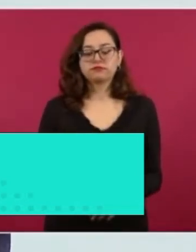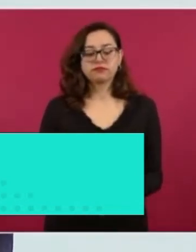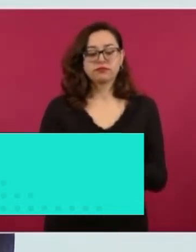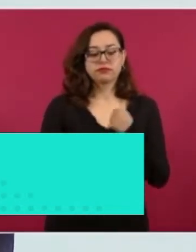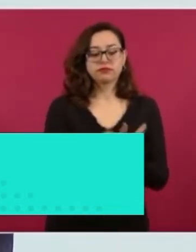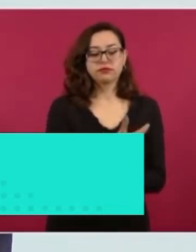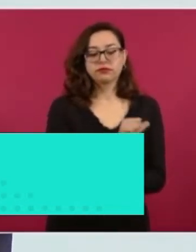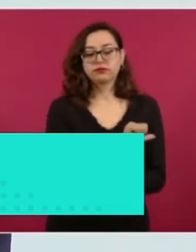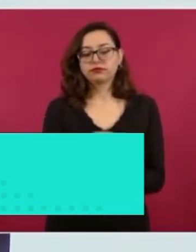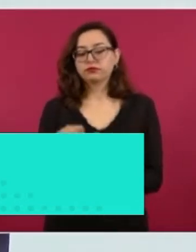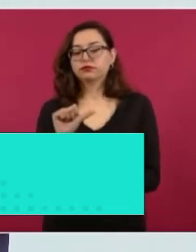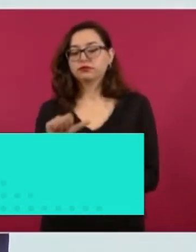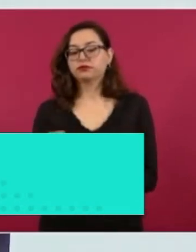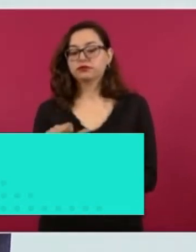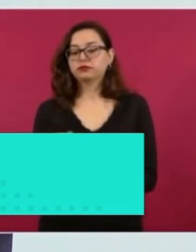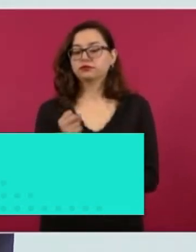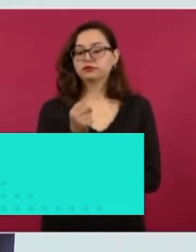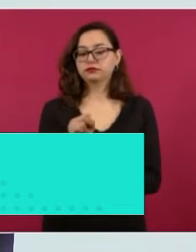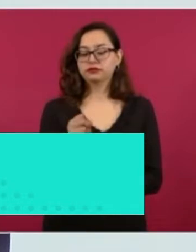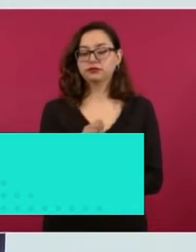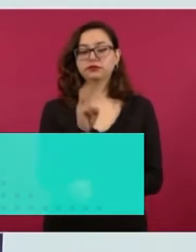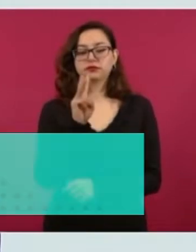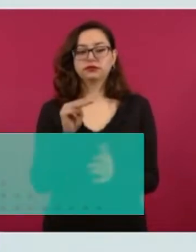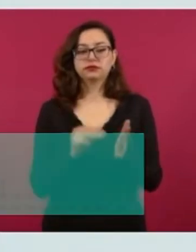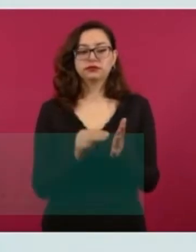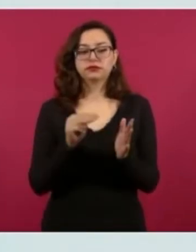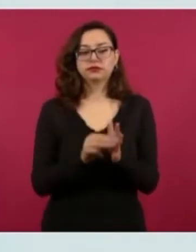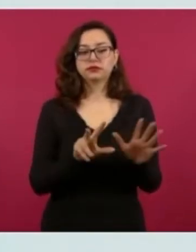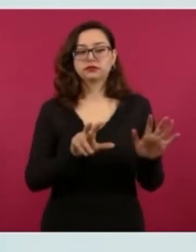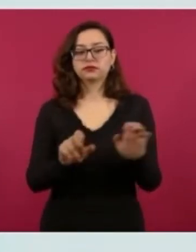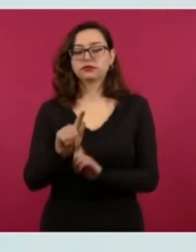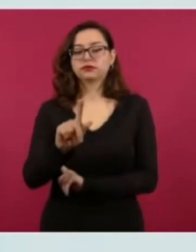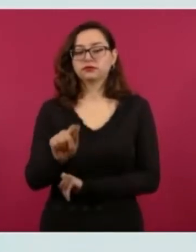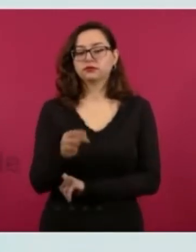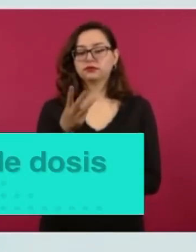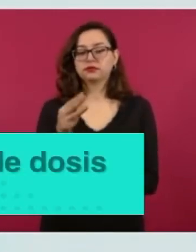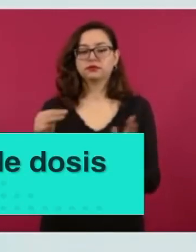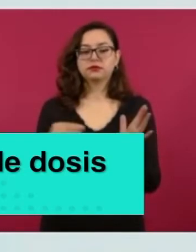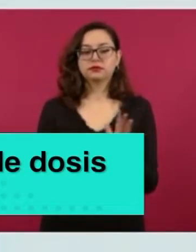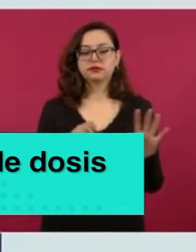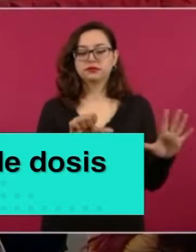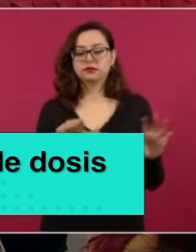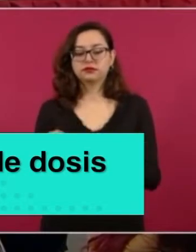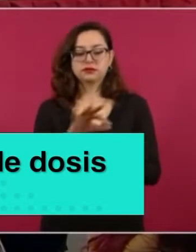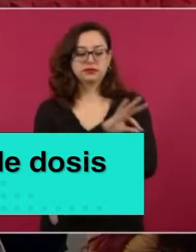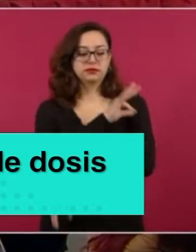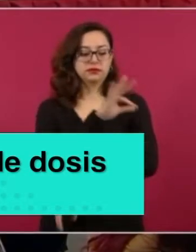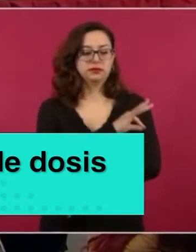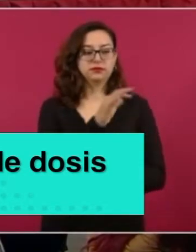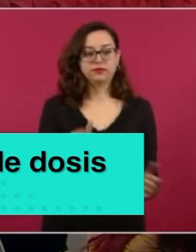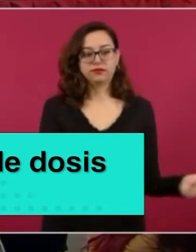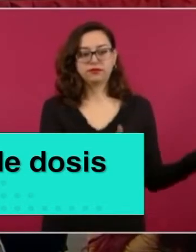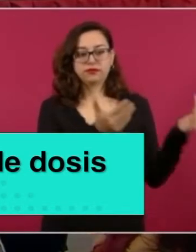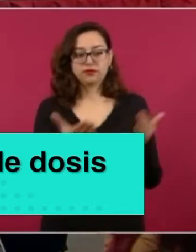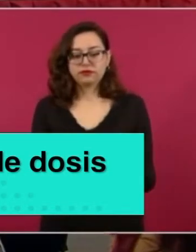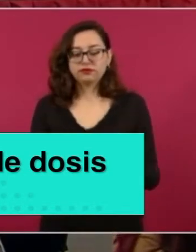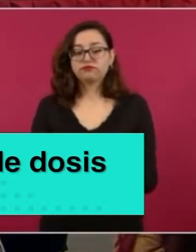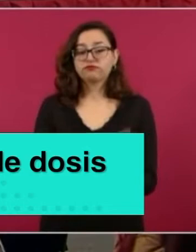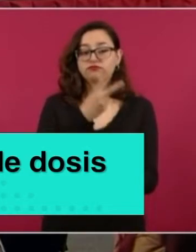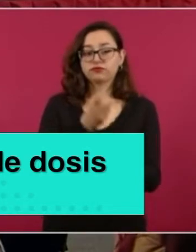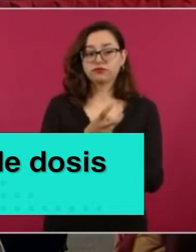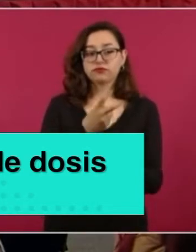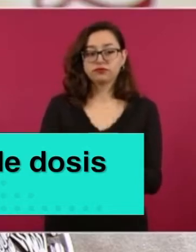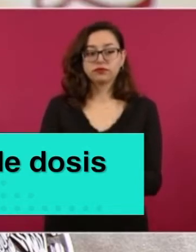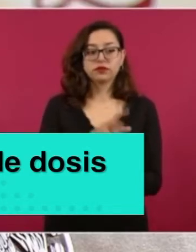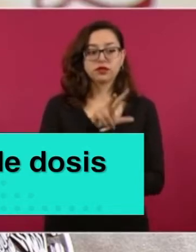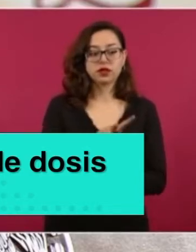16 de septiembre con tres millones 873 mil 600 dosis segundo envío del 18 al 23